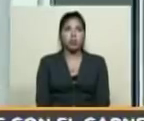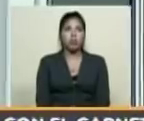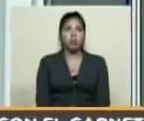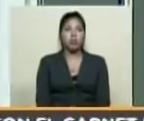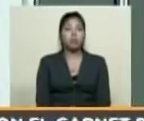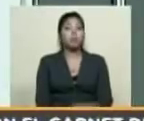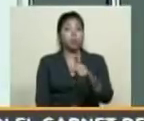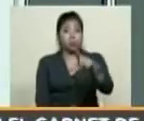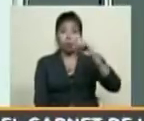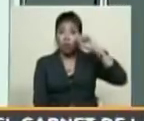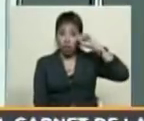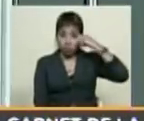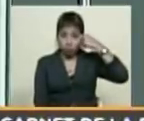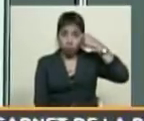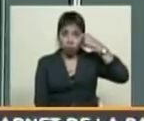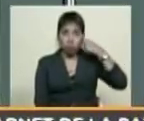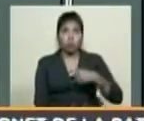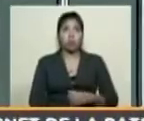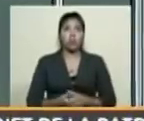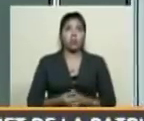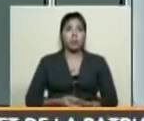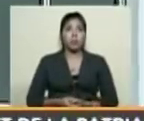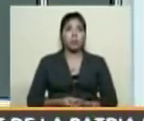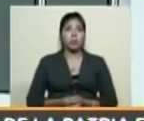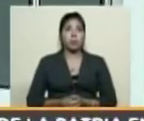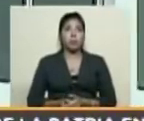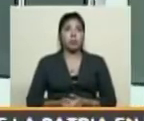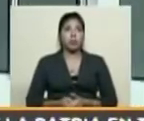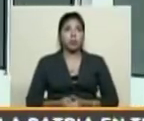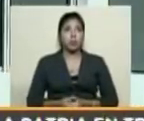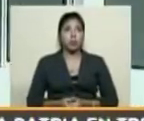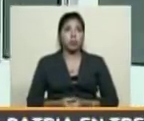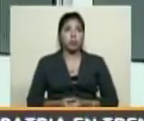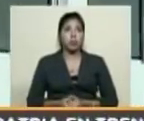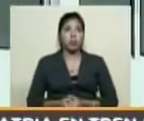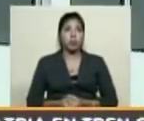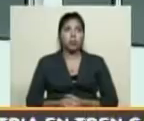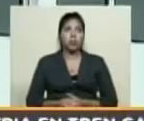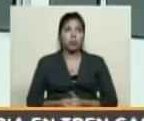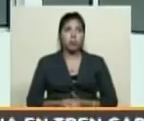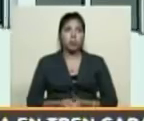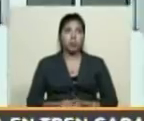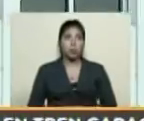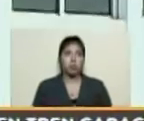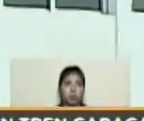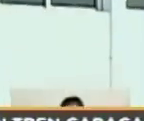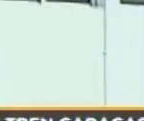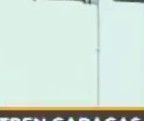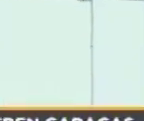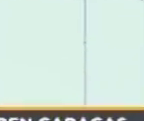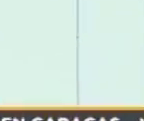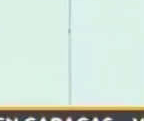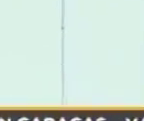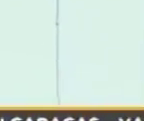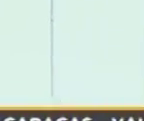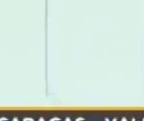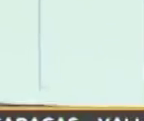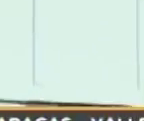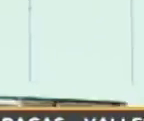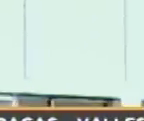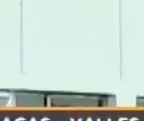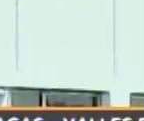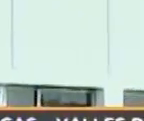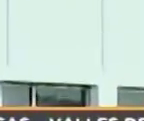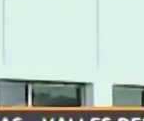Recordemos que este 19 de abril, la República de Cuba eligió nuevo presidente. Se trata de